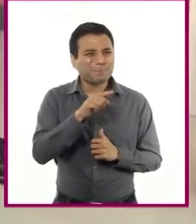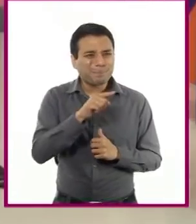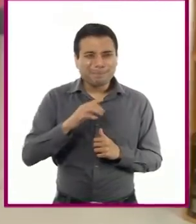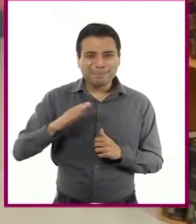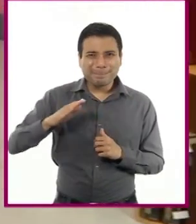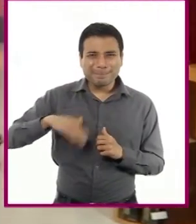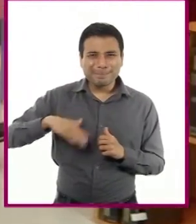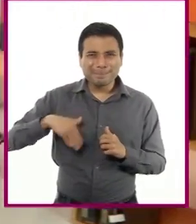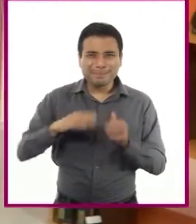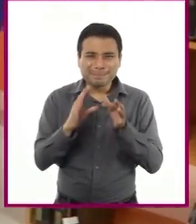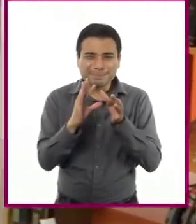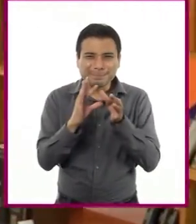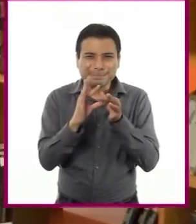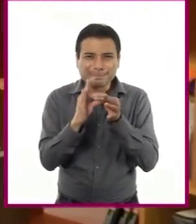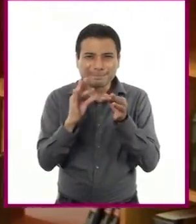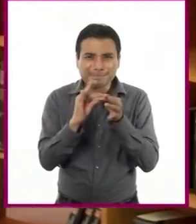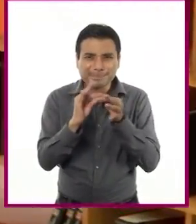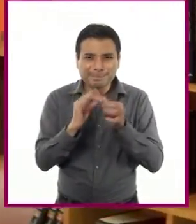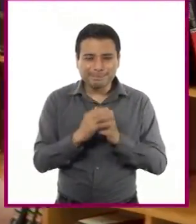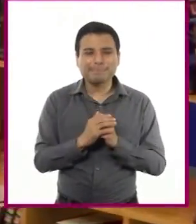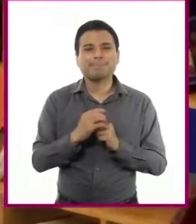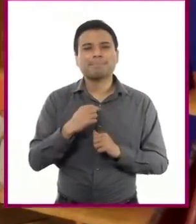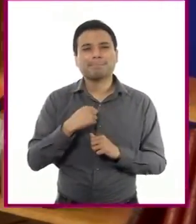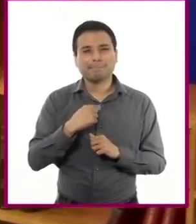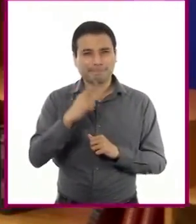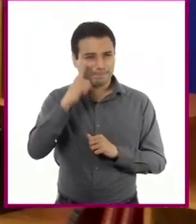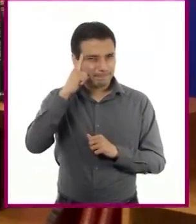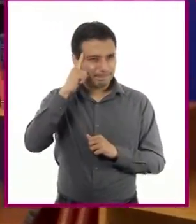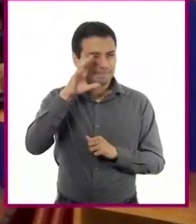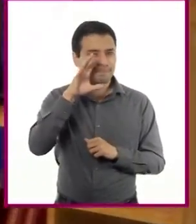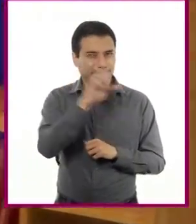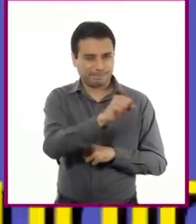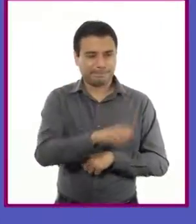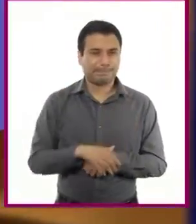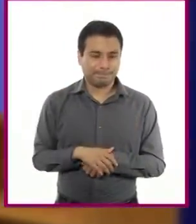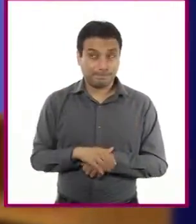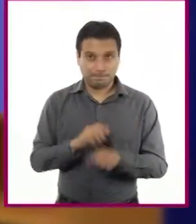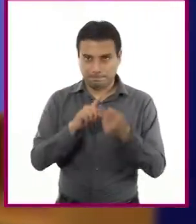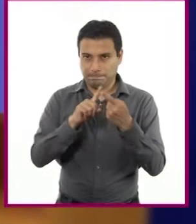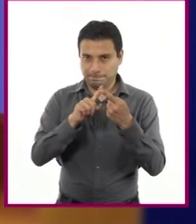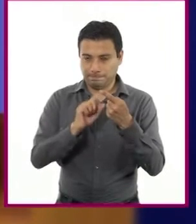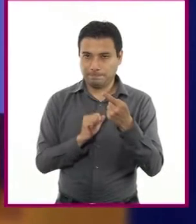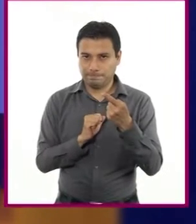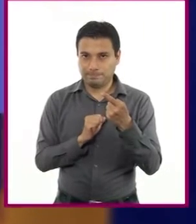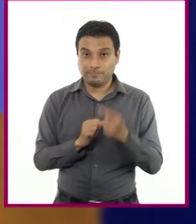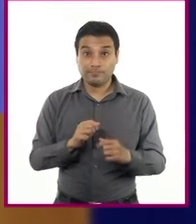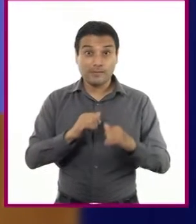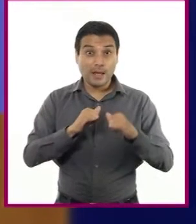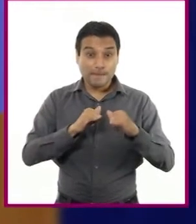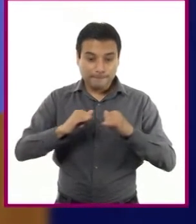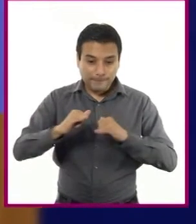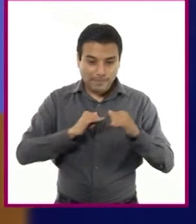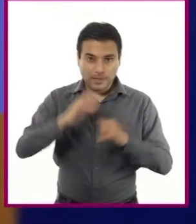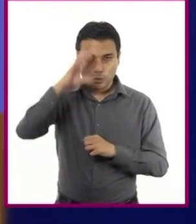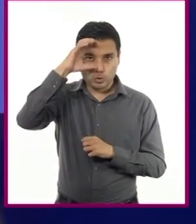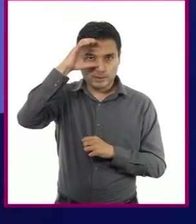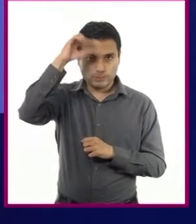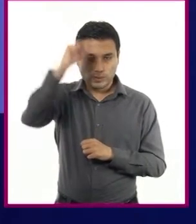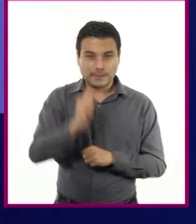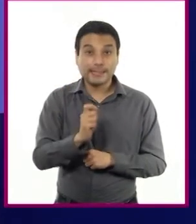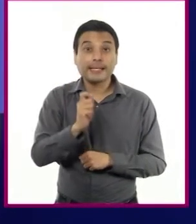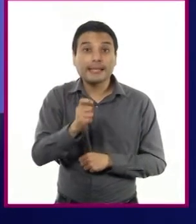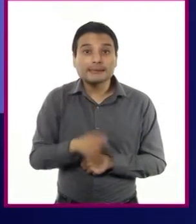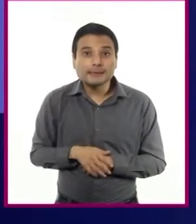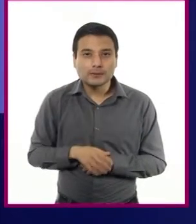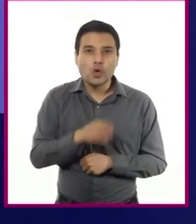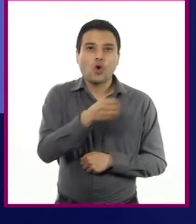maestra Elena, recupero algunos datos importantes. 1. Los mapas conceptuales son un tipo de